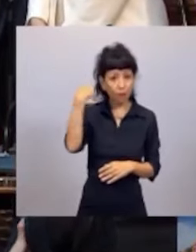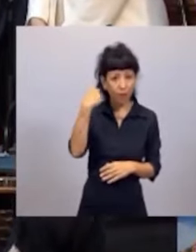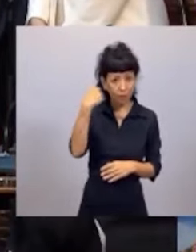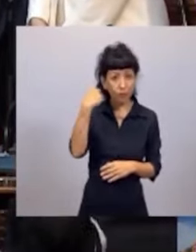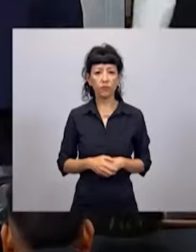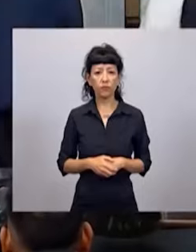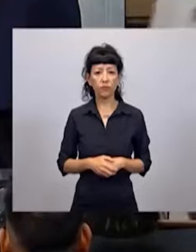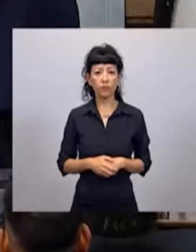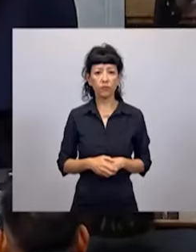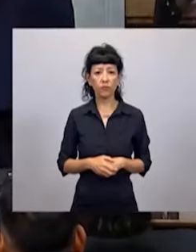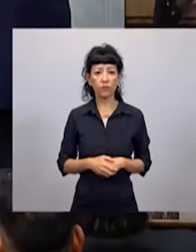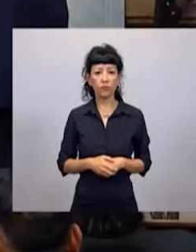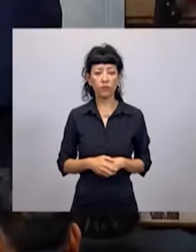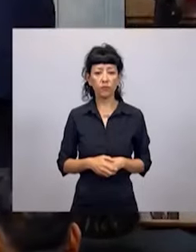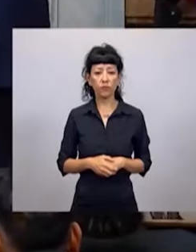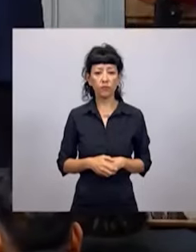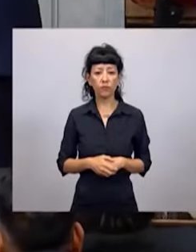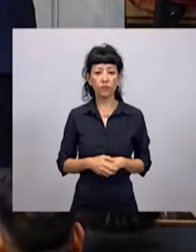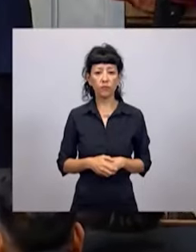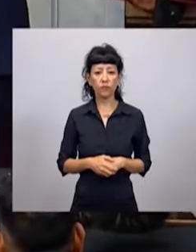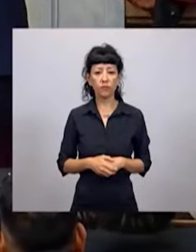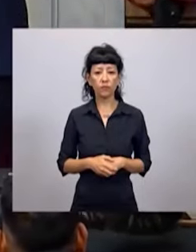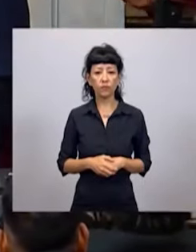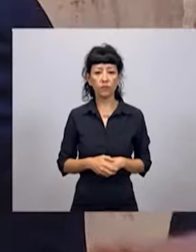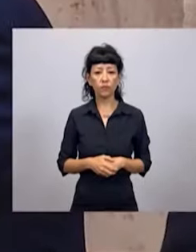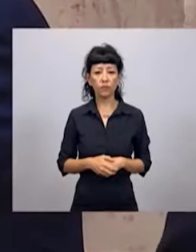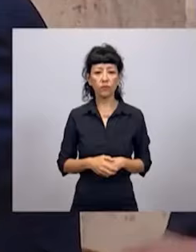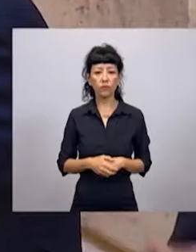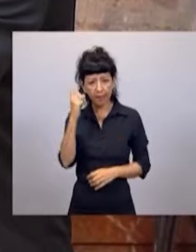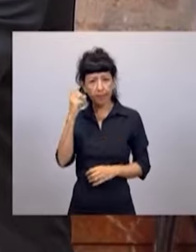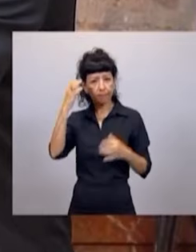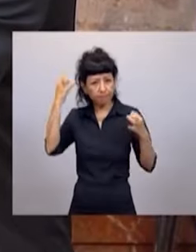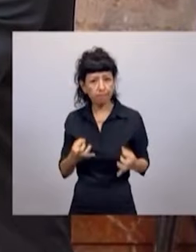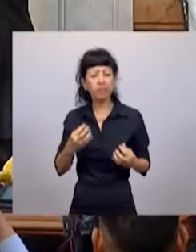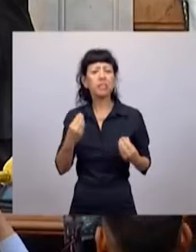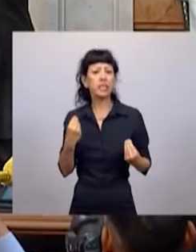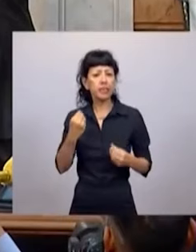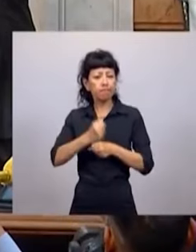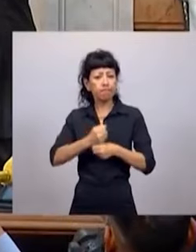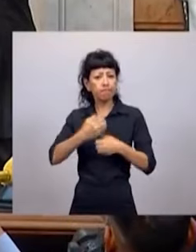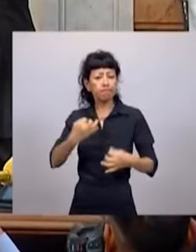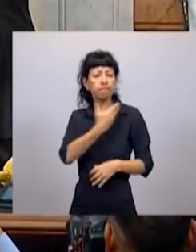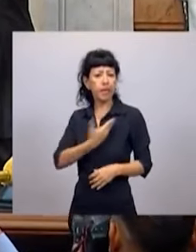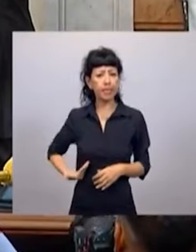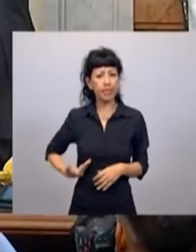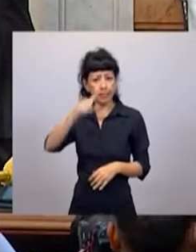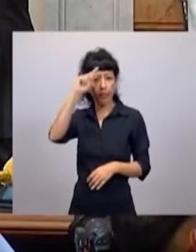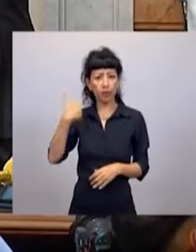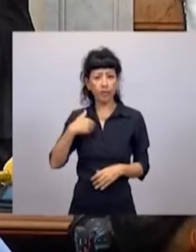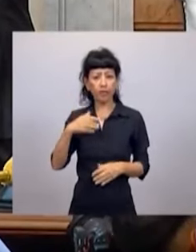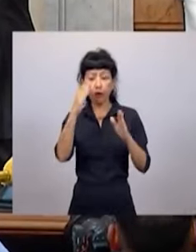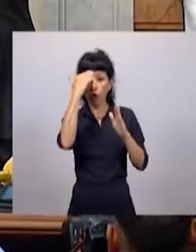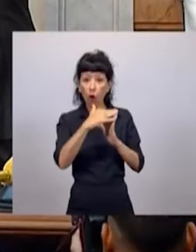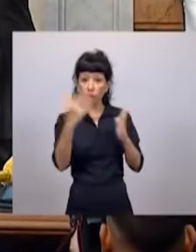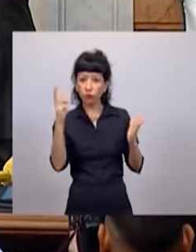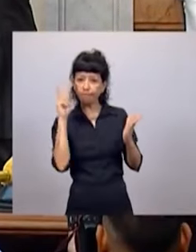atención, al gobierno de la provincia de Santa Fe, de la que Rosario es su ciudad más poblada. La ministra de Seguridad, Patricia Bullrich,